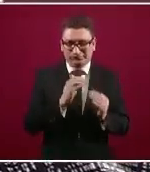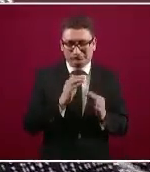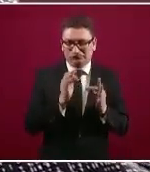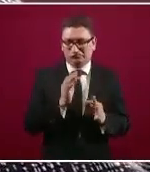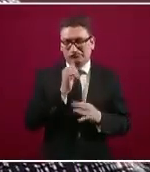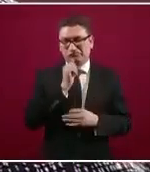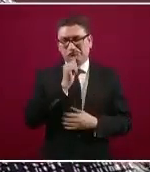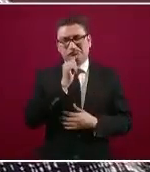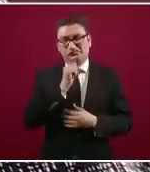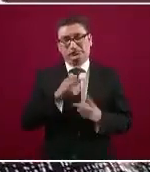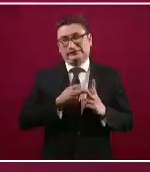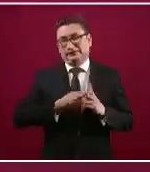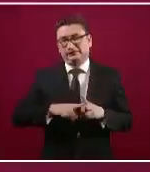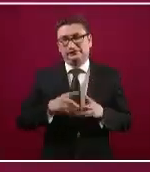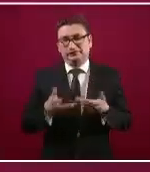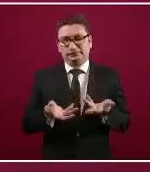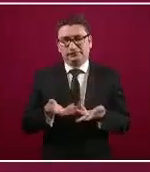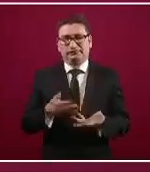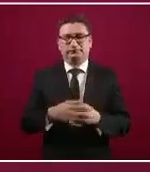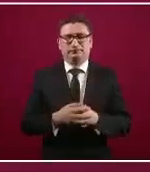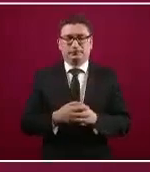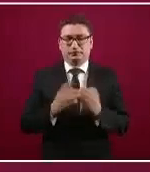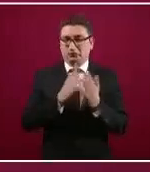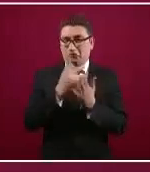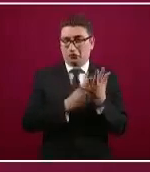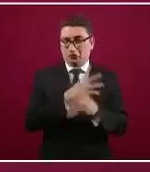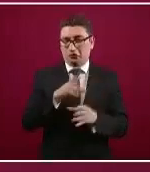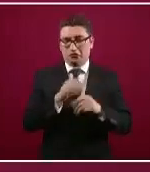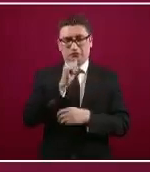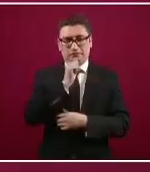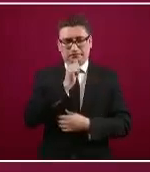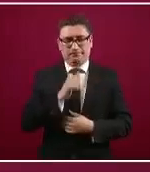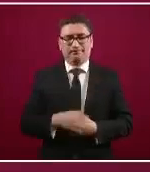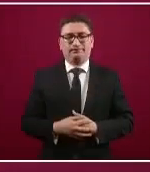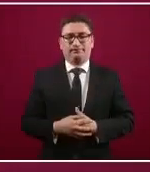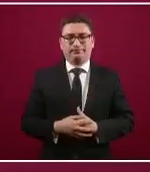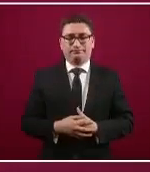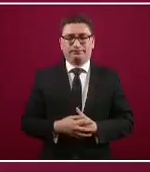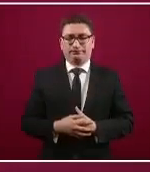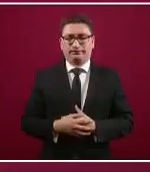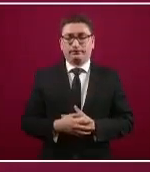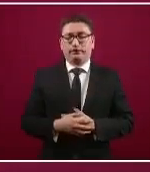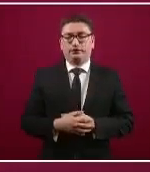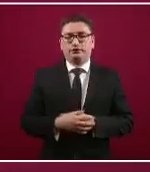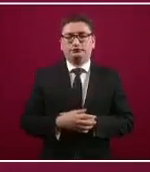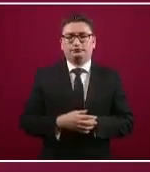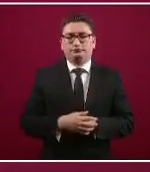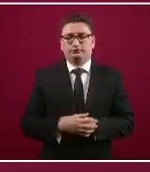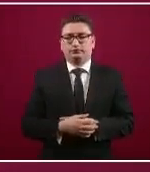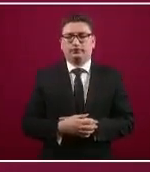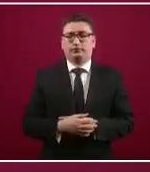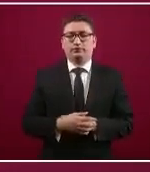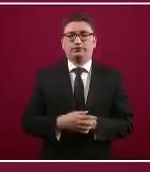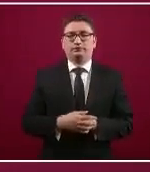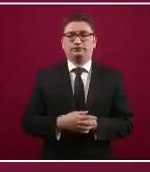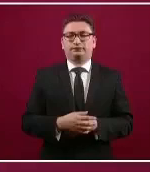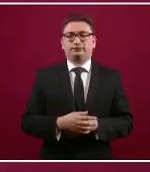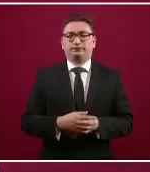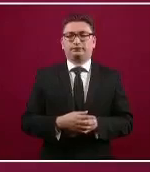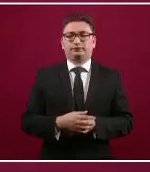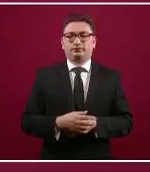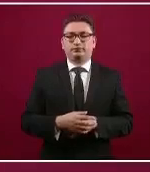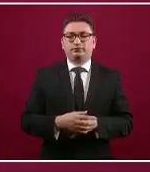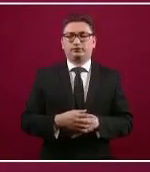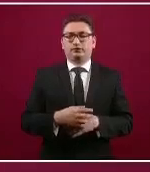apropiado, un plan completo. Y una cosa que también estamos pensando que sería bueno tener